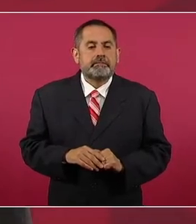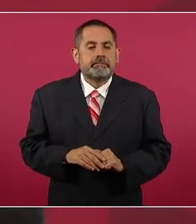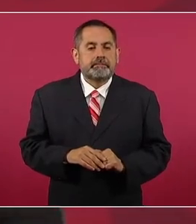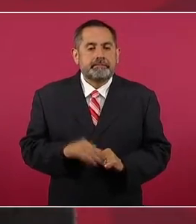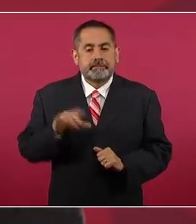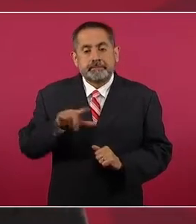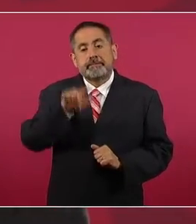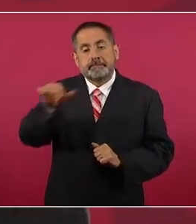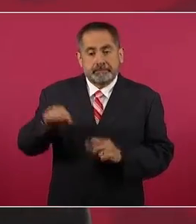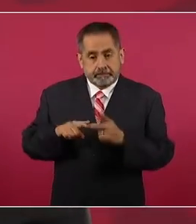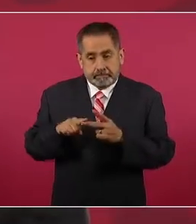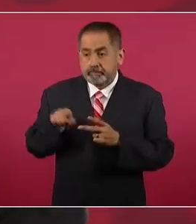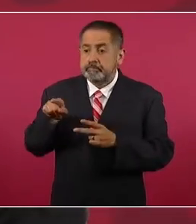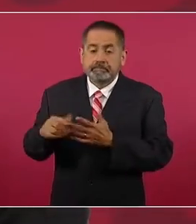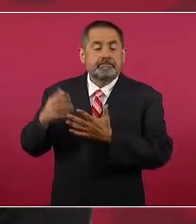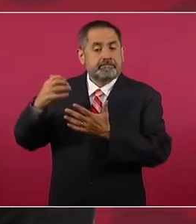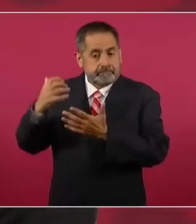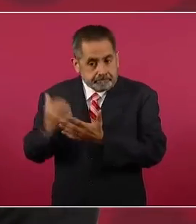Y luego ganó